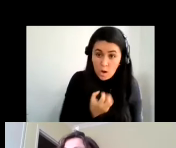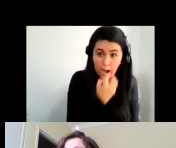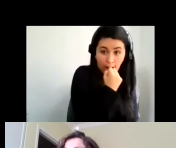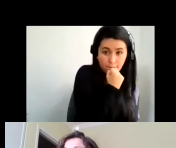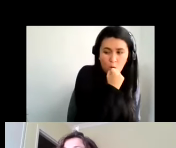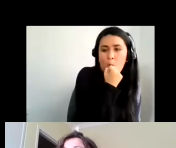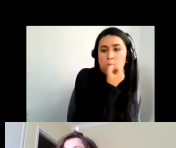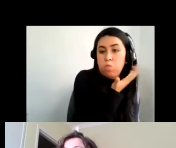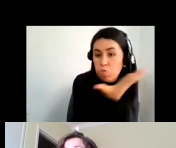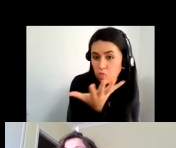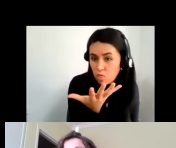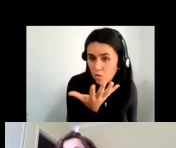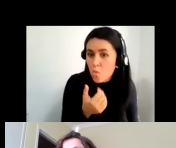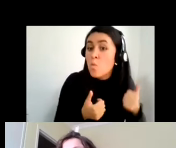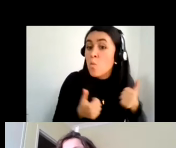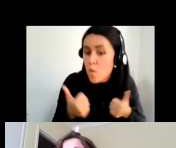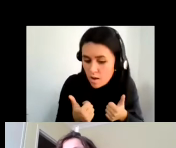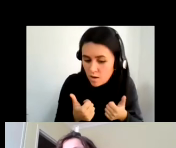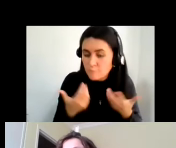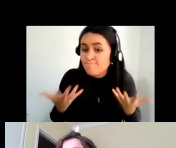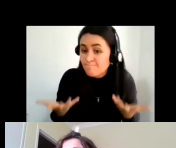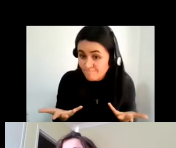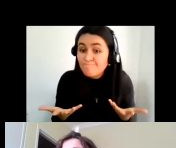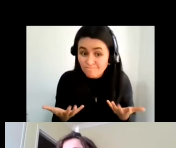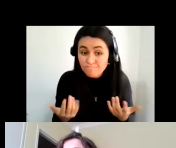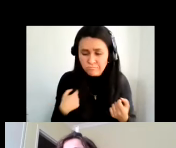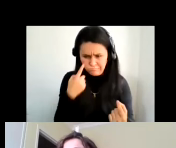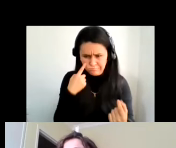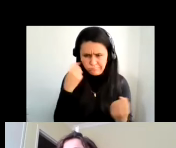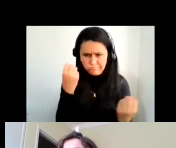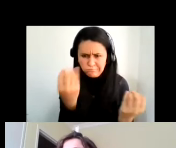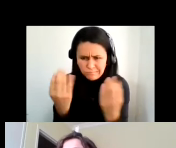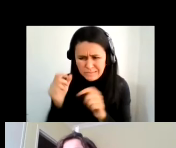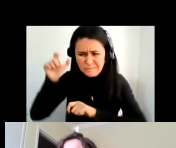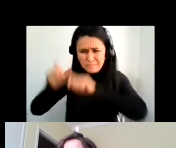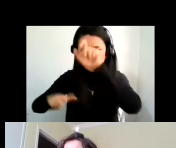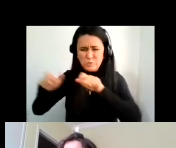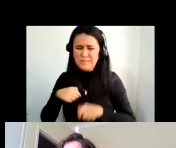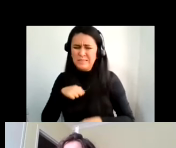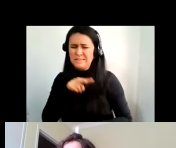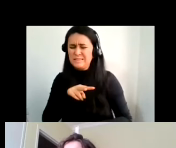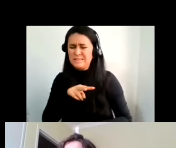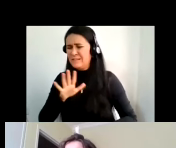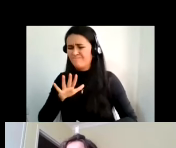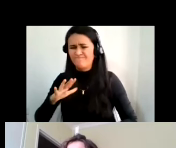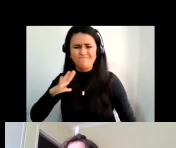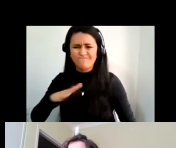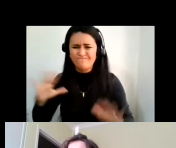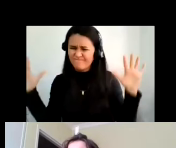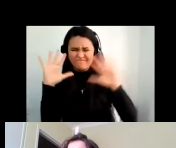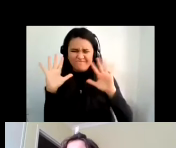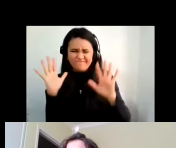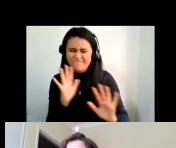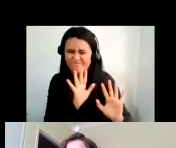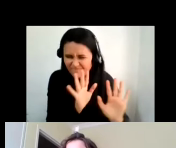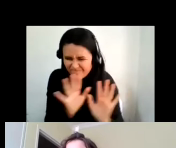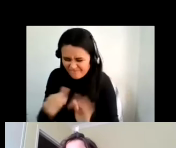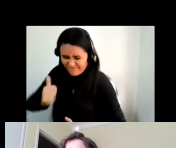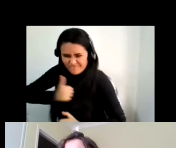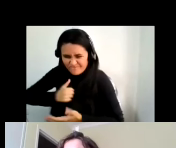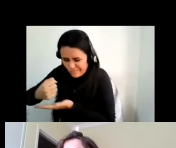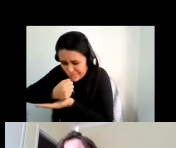es importante, y a menudo da lugar a que las personas no busquen los servicios. También se incluye la